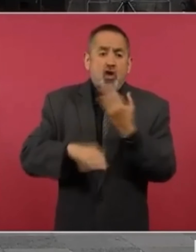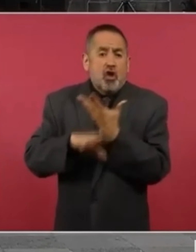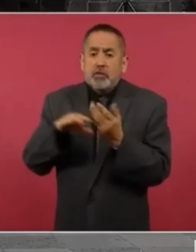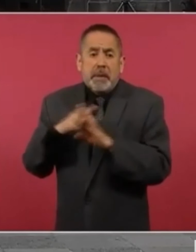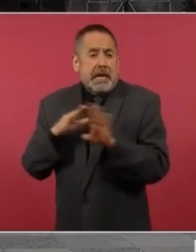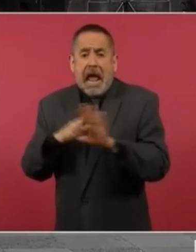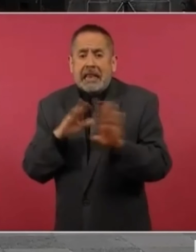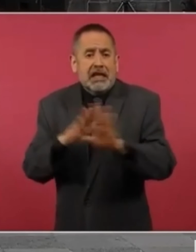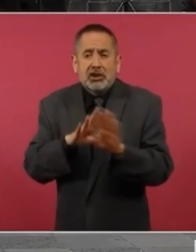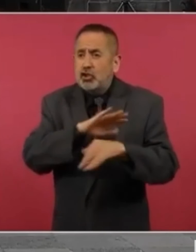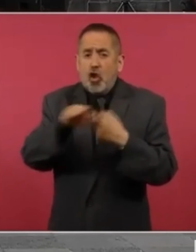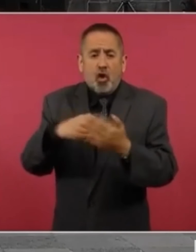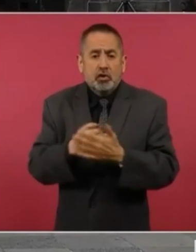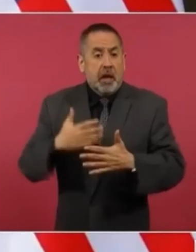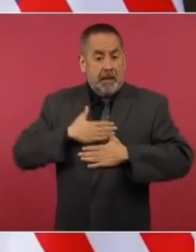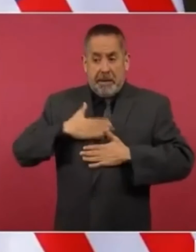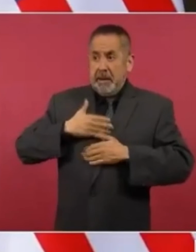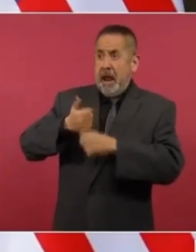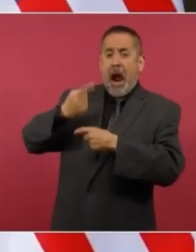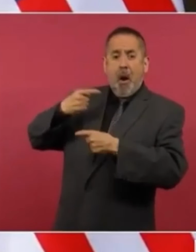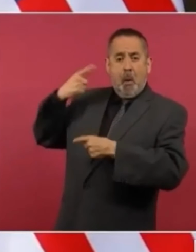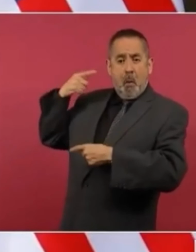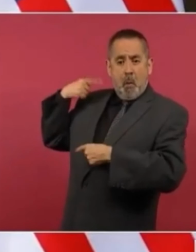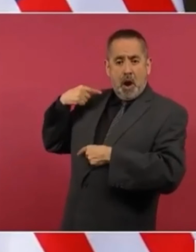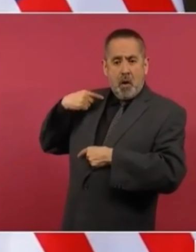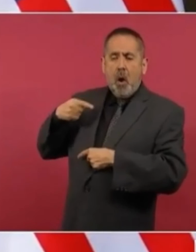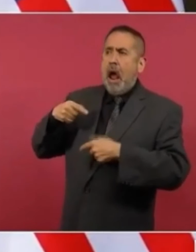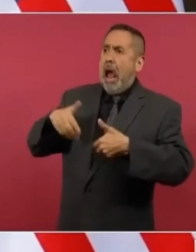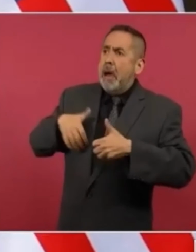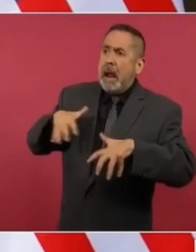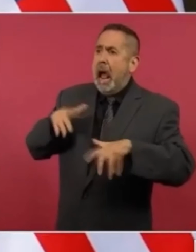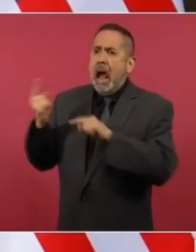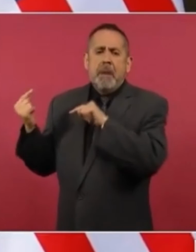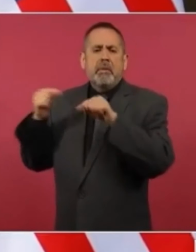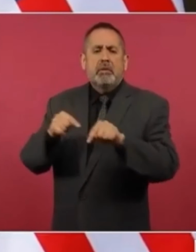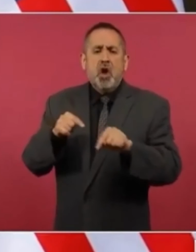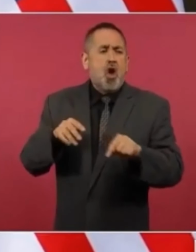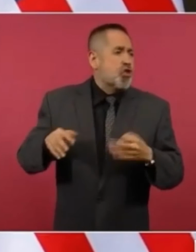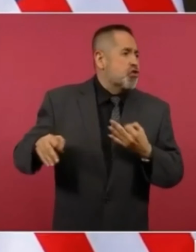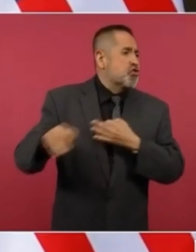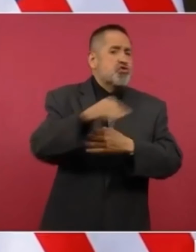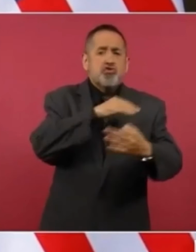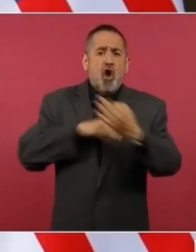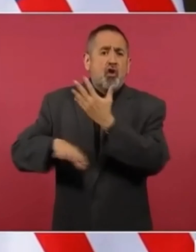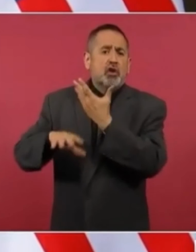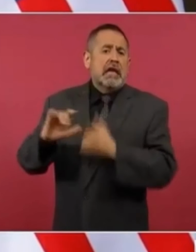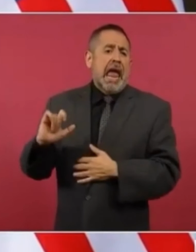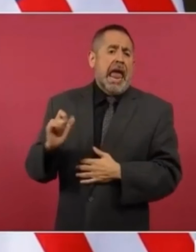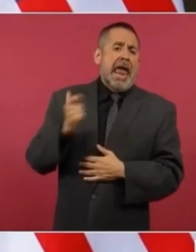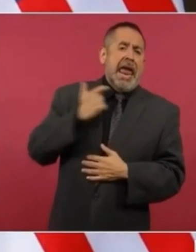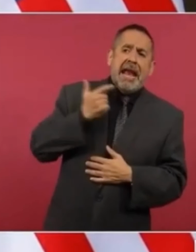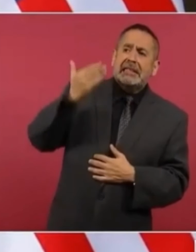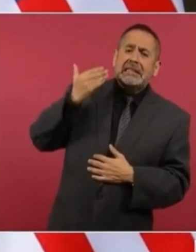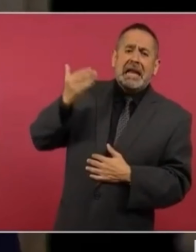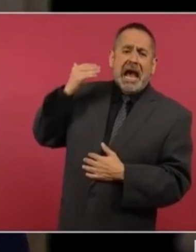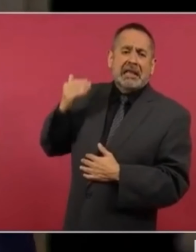míos llegaron durante la hambruna irlandesa, pero todos somos inmigrantes. Y algo que queda muy claro es